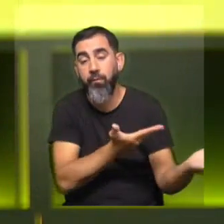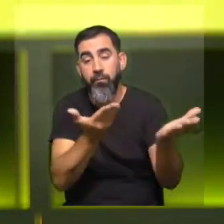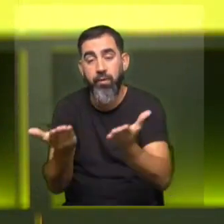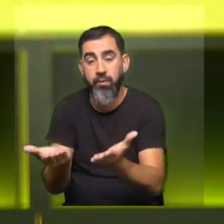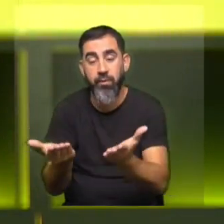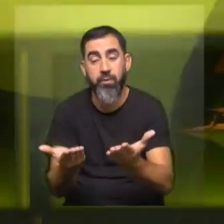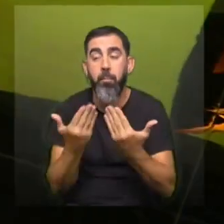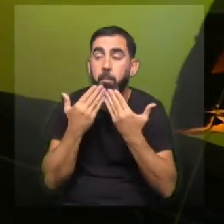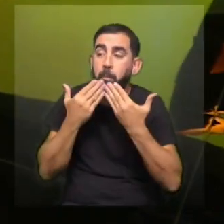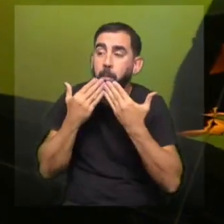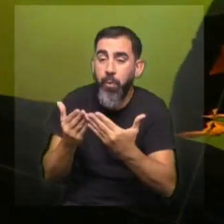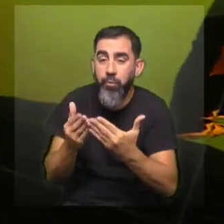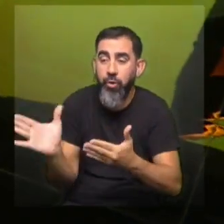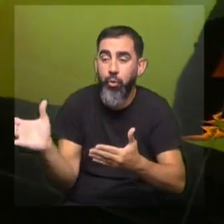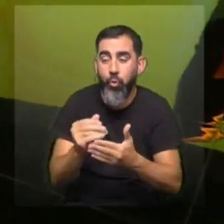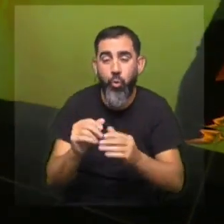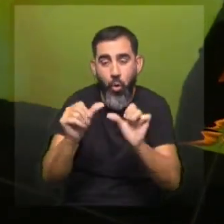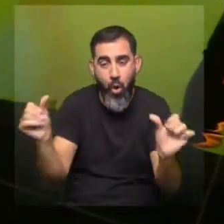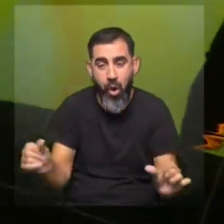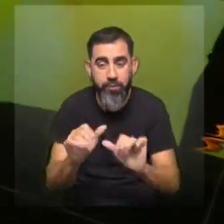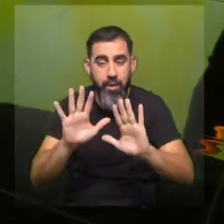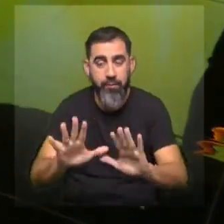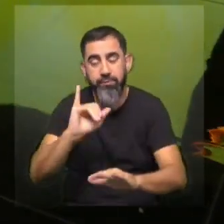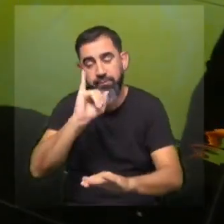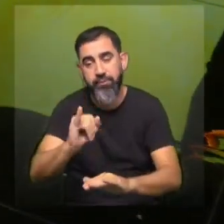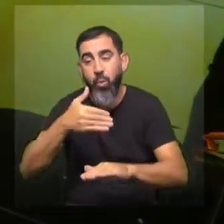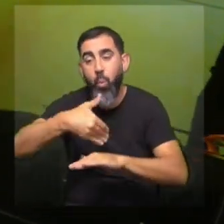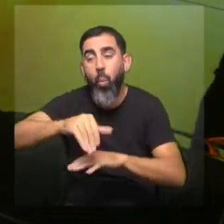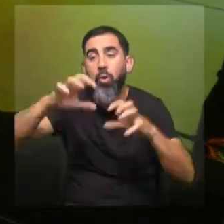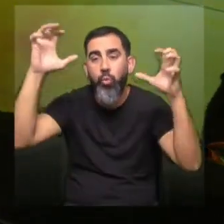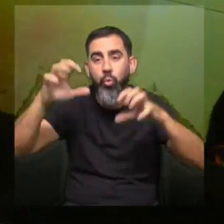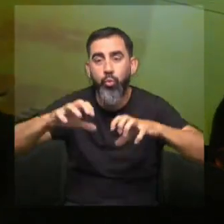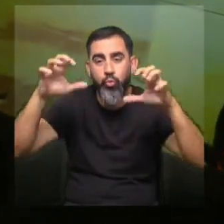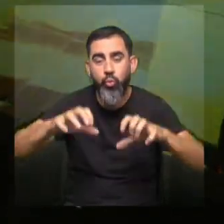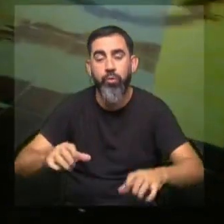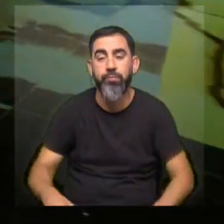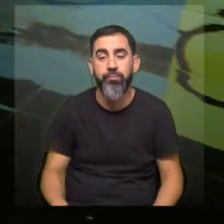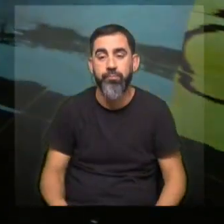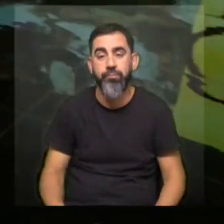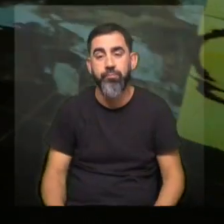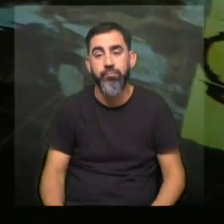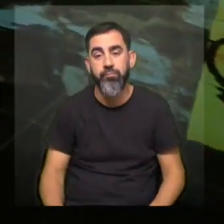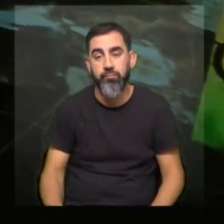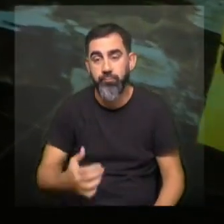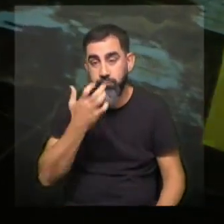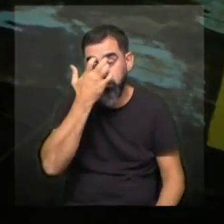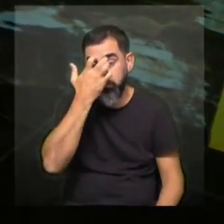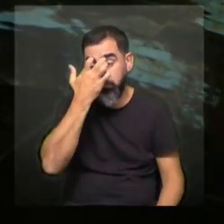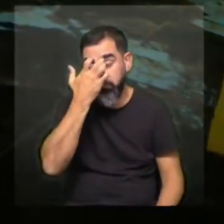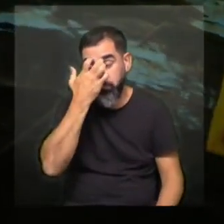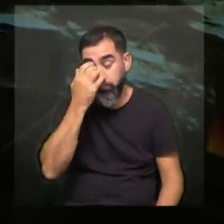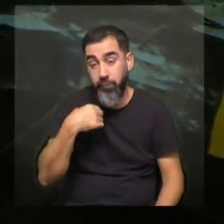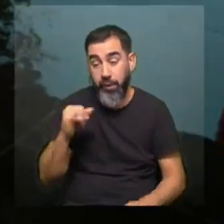¿Es la pregunta que más has escuchado en el último mes? Exactamente, sí. ¿Cuándo empieza a llover? Bueno, nosotros desde el